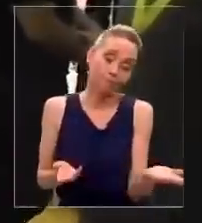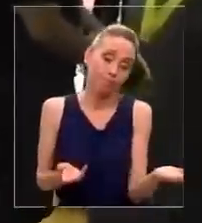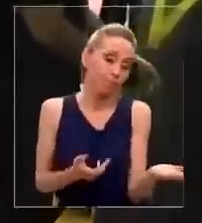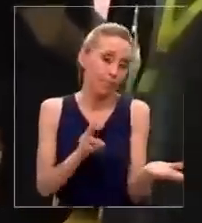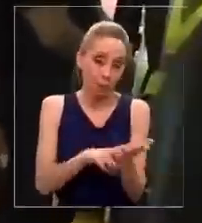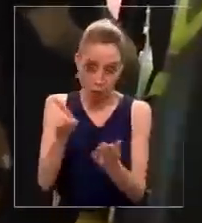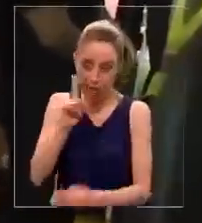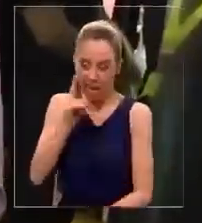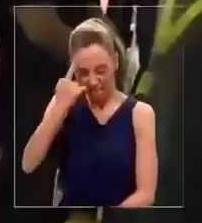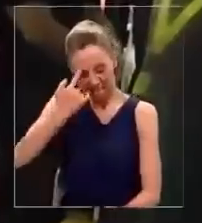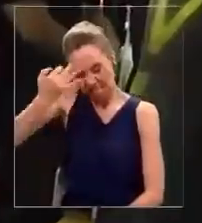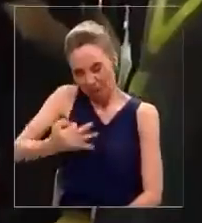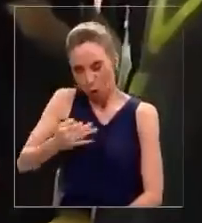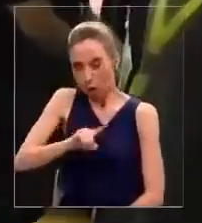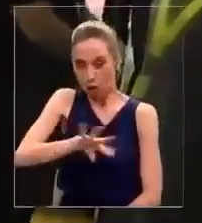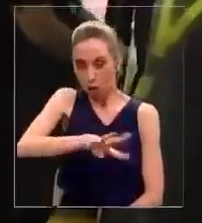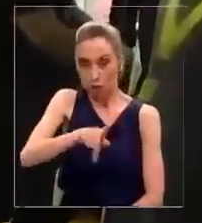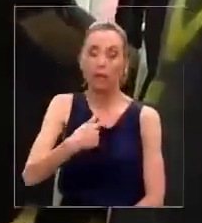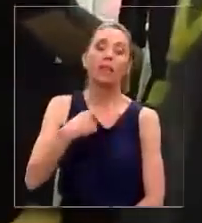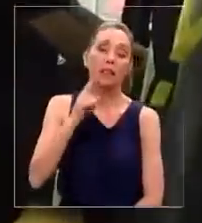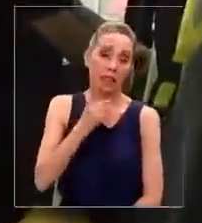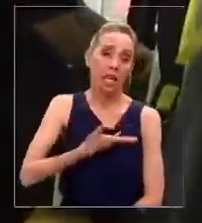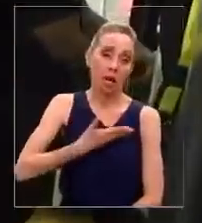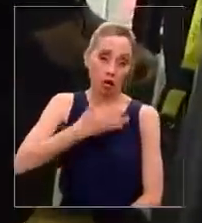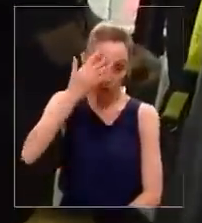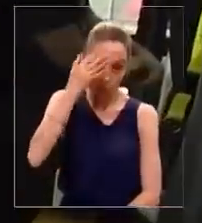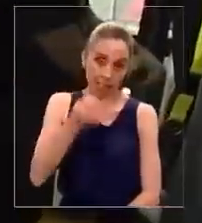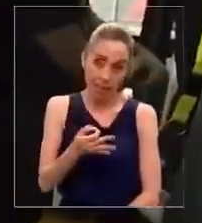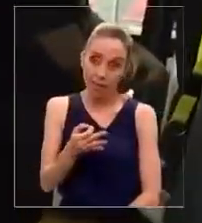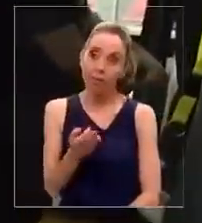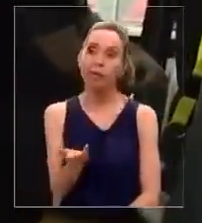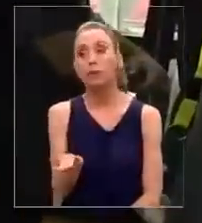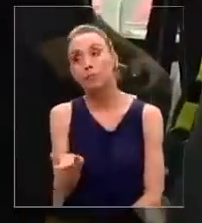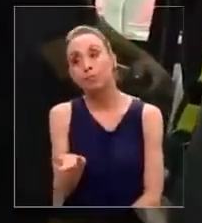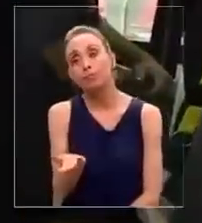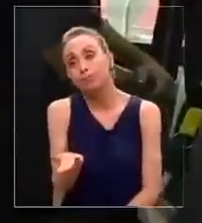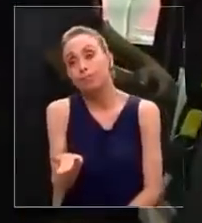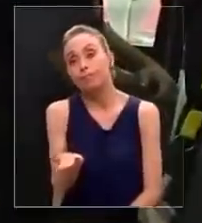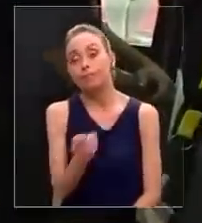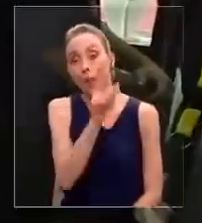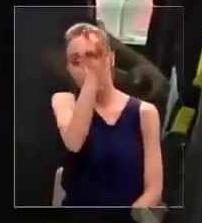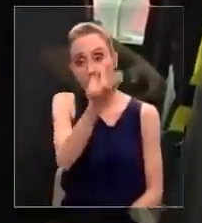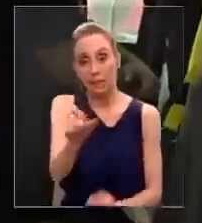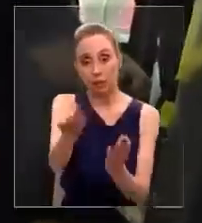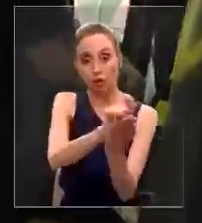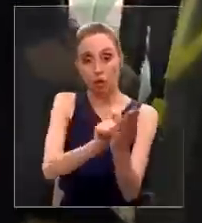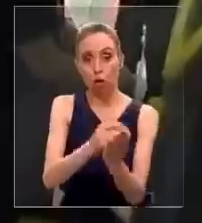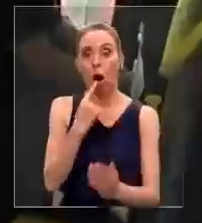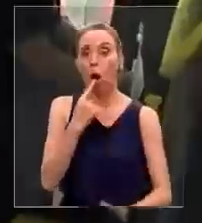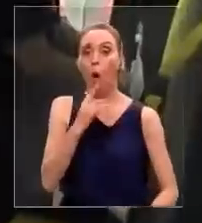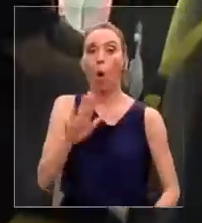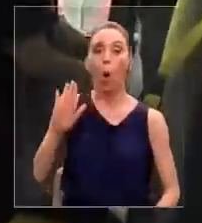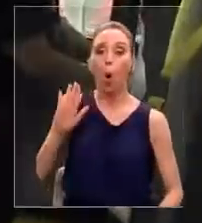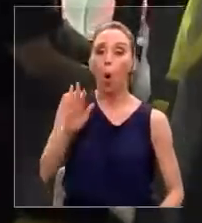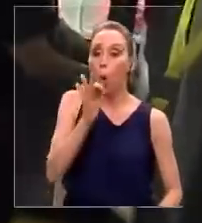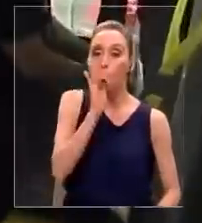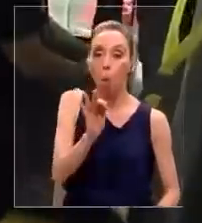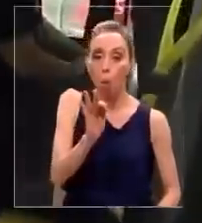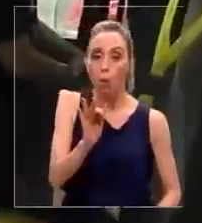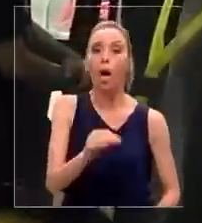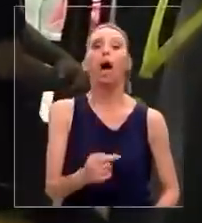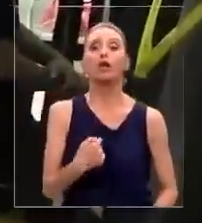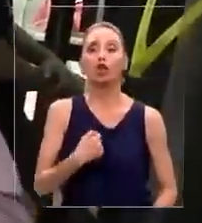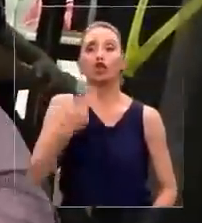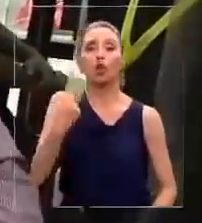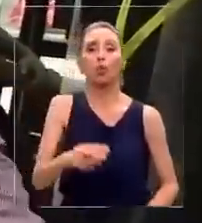¿Pero realmente? ¿Tienes la certeza? Tengo la certeza y tengo el juramento, la declaración de la persona de que es el propietario o